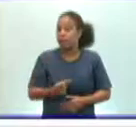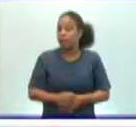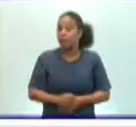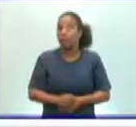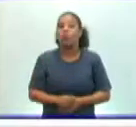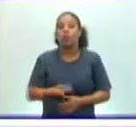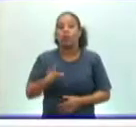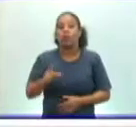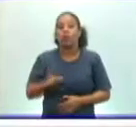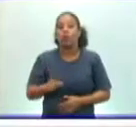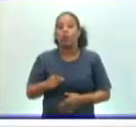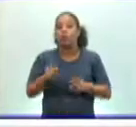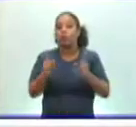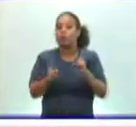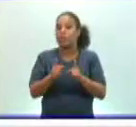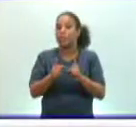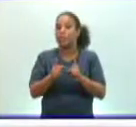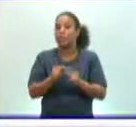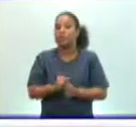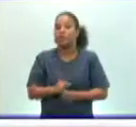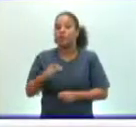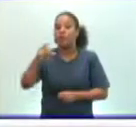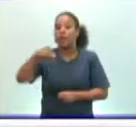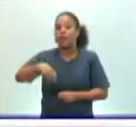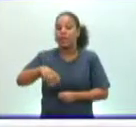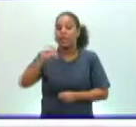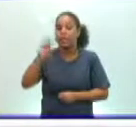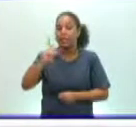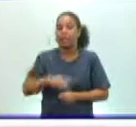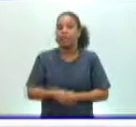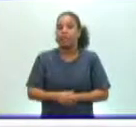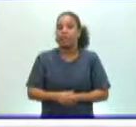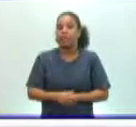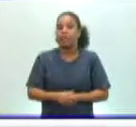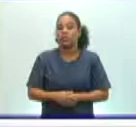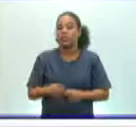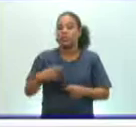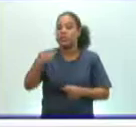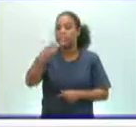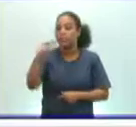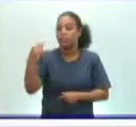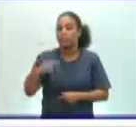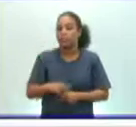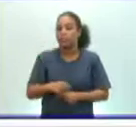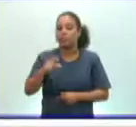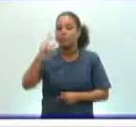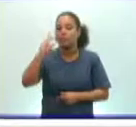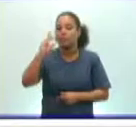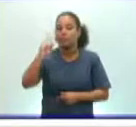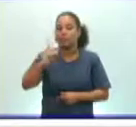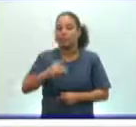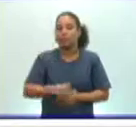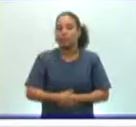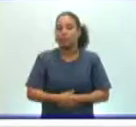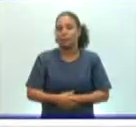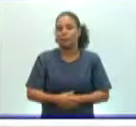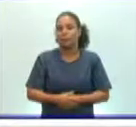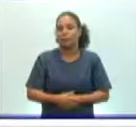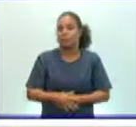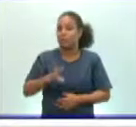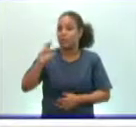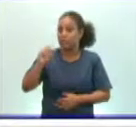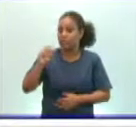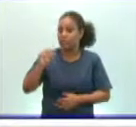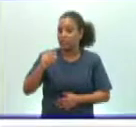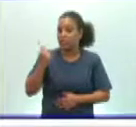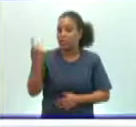segmentos. Segmento GDE y segmento CD, que determinan la